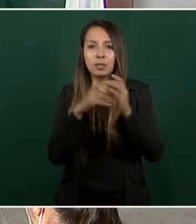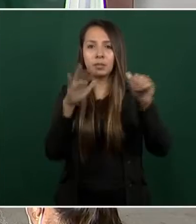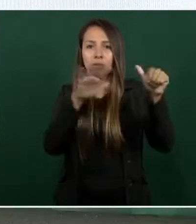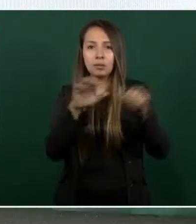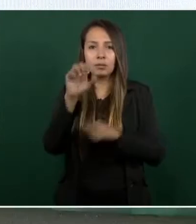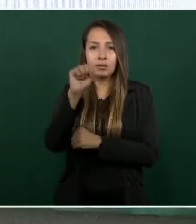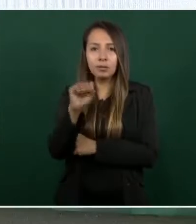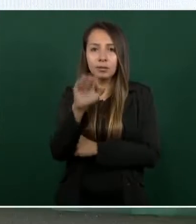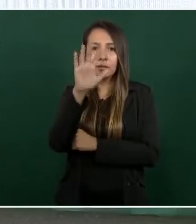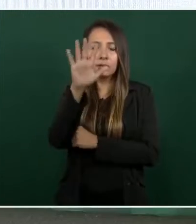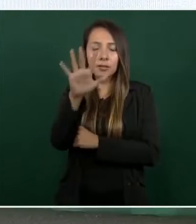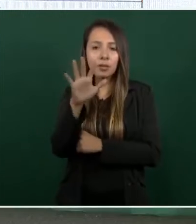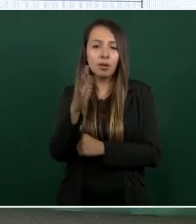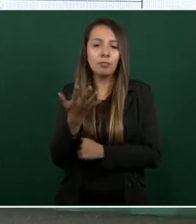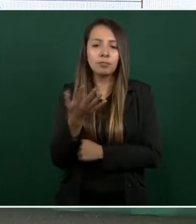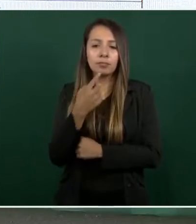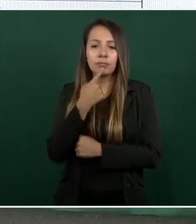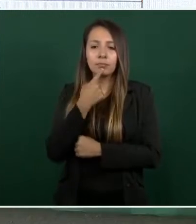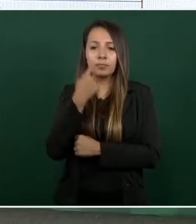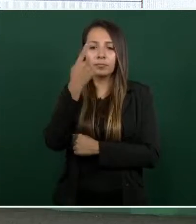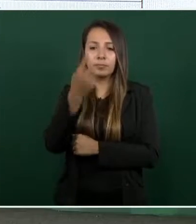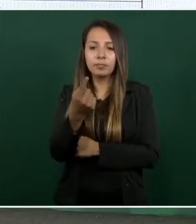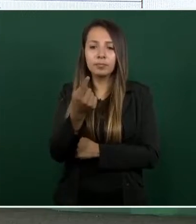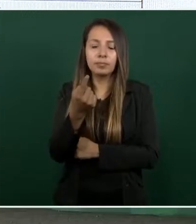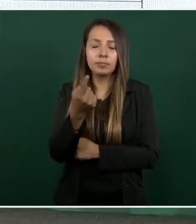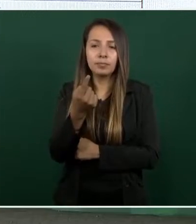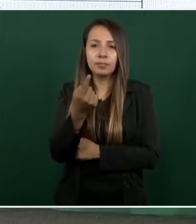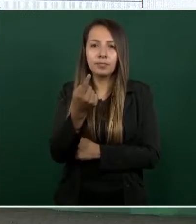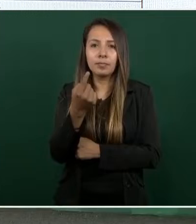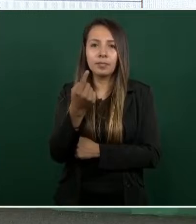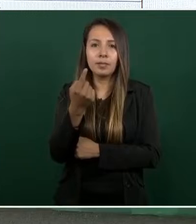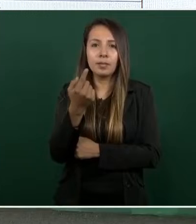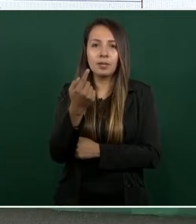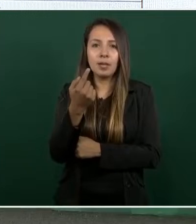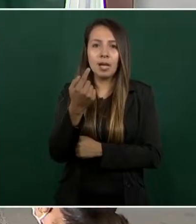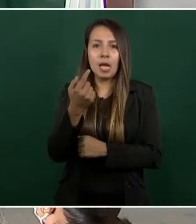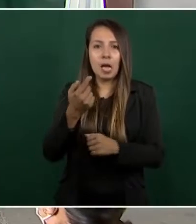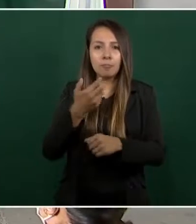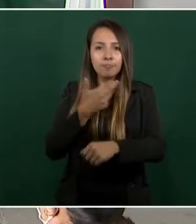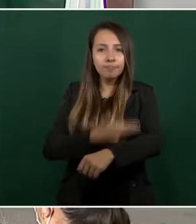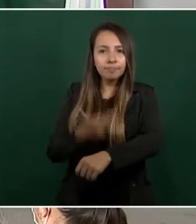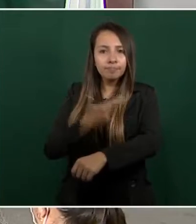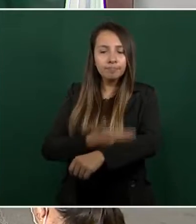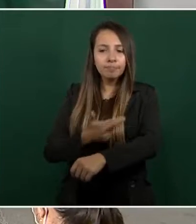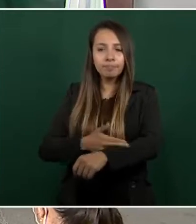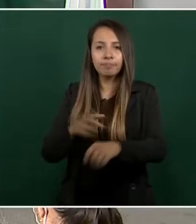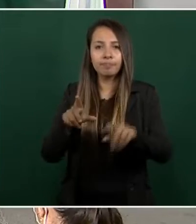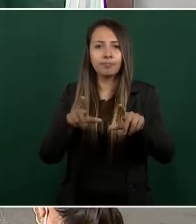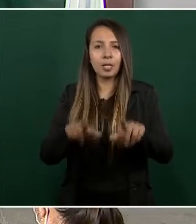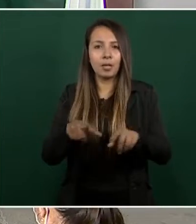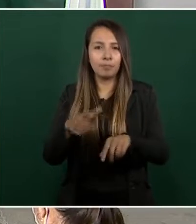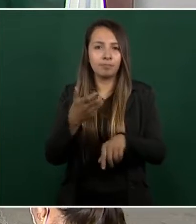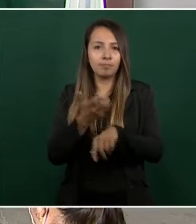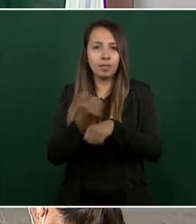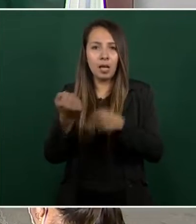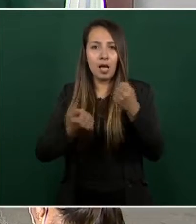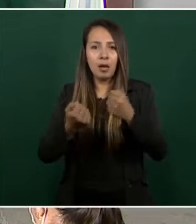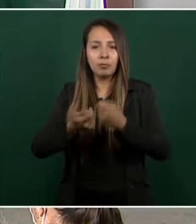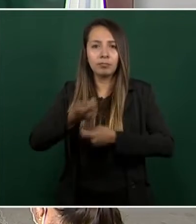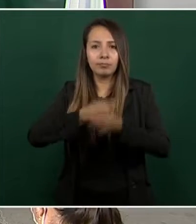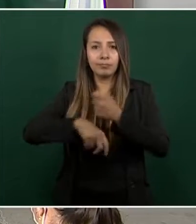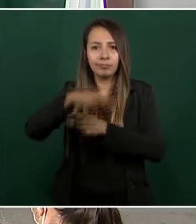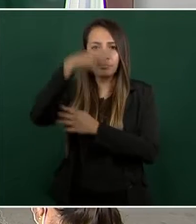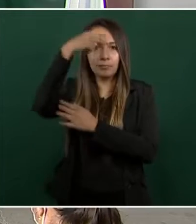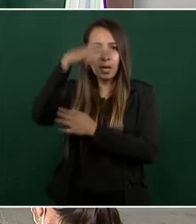56,665. Hay que decir que la regularización de estos vehículos hace